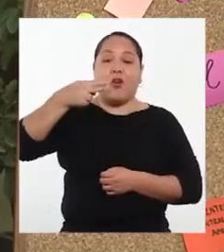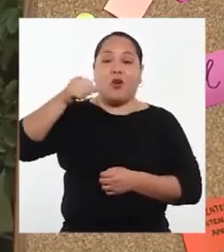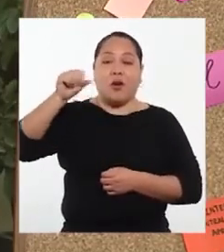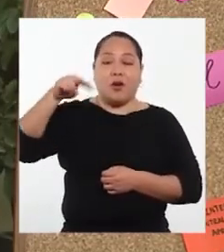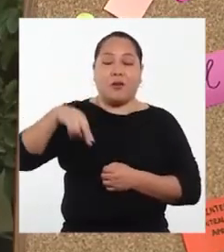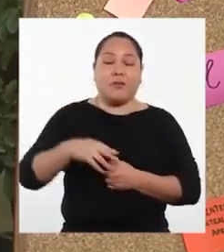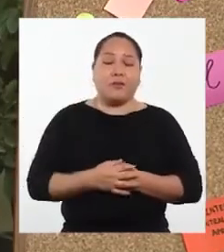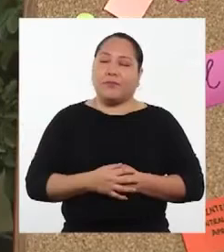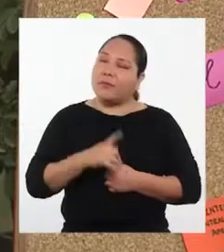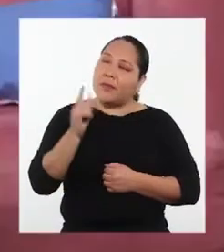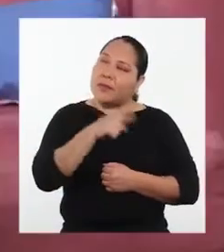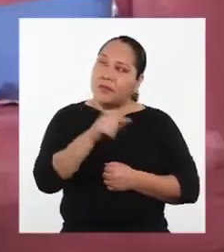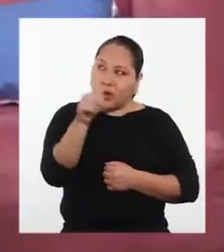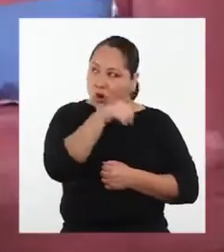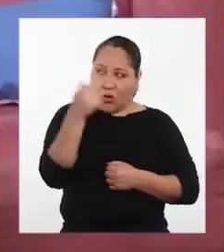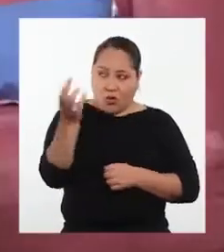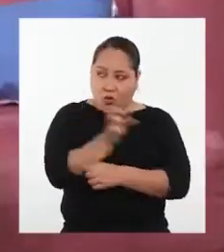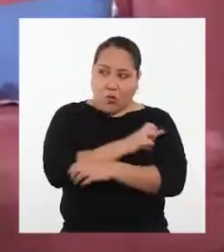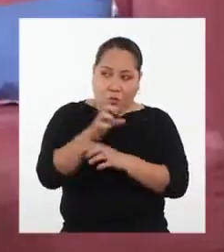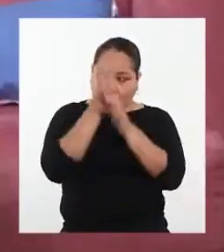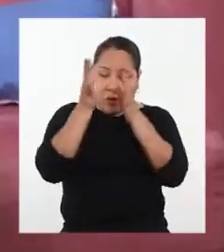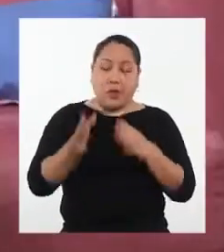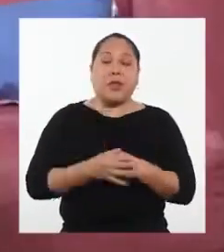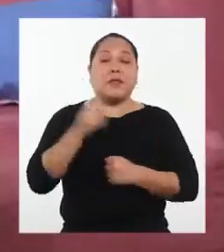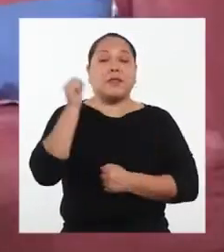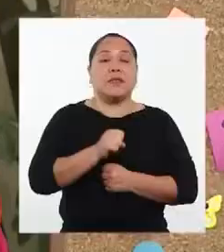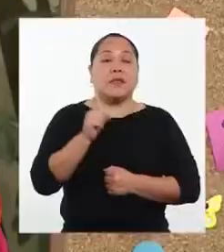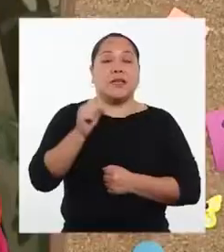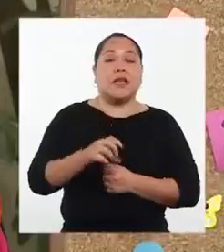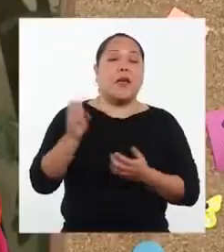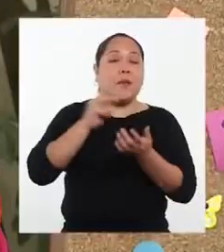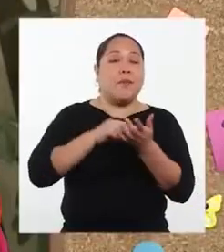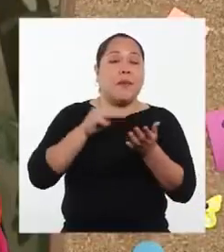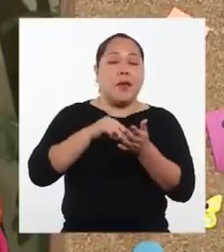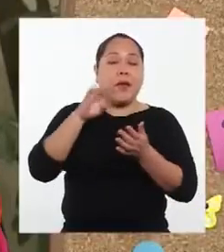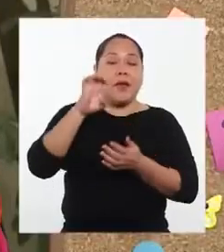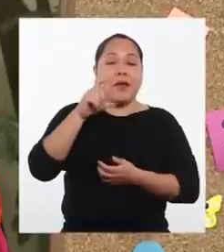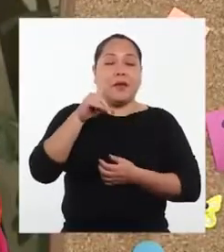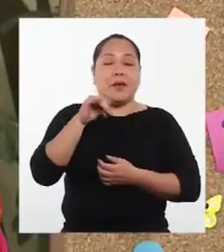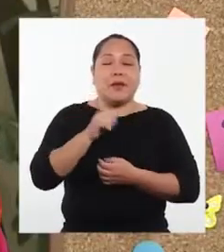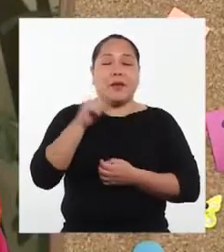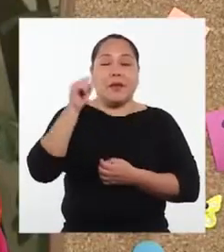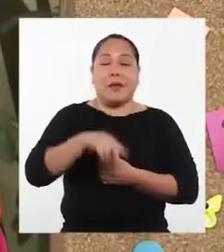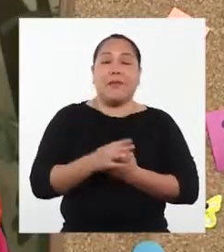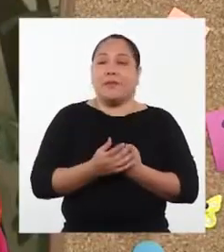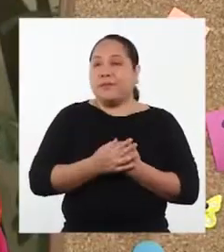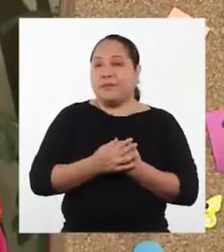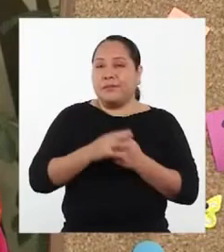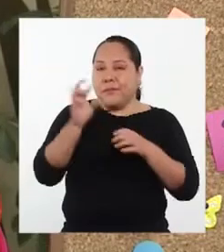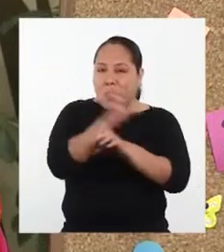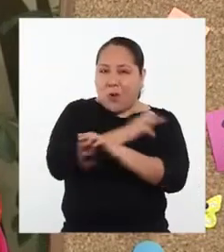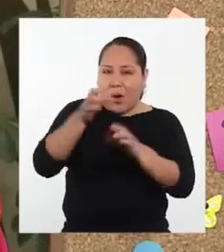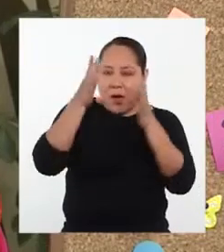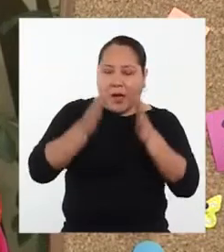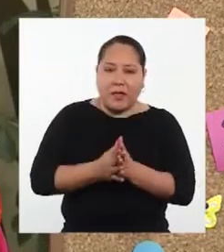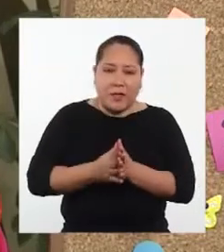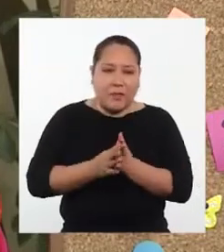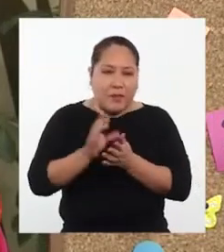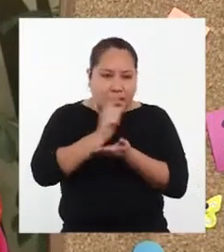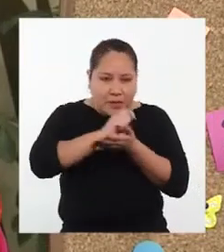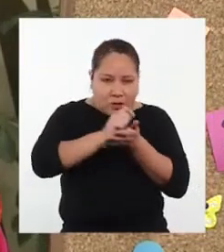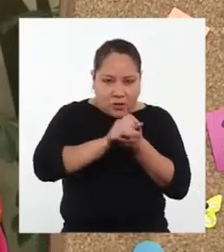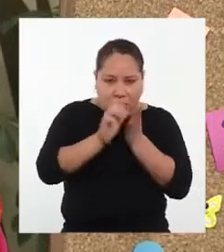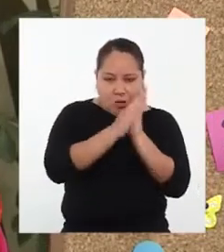Christoph Friedrich Schiller. ¿Ese es otro poeta? Eso y más, Lea. Poeta,